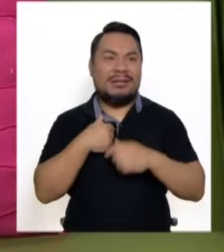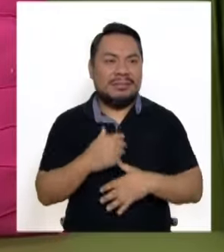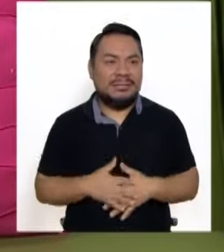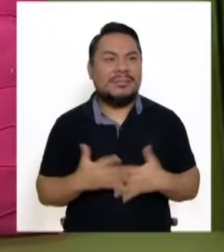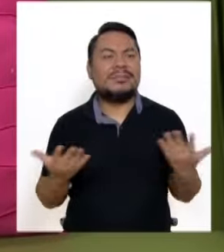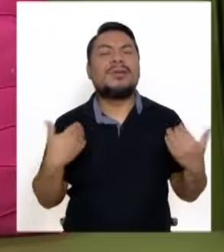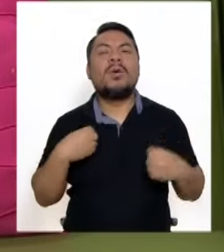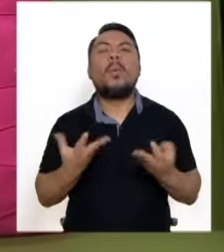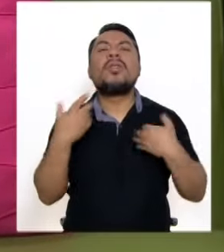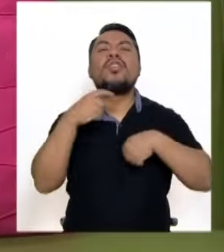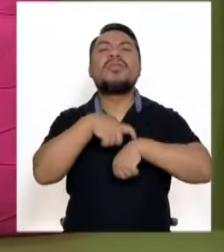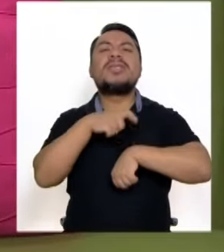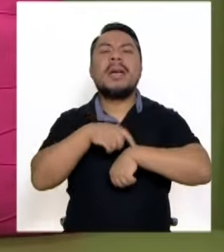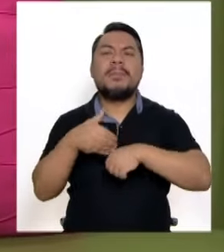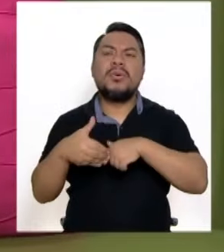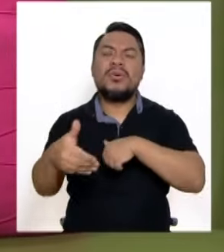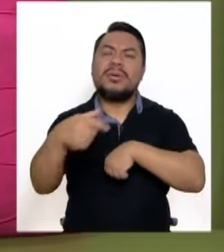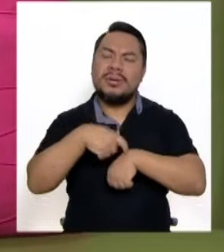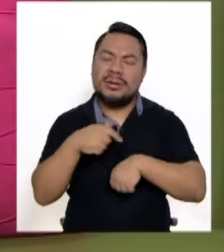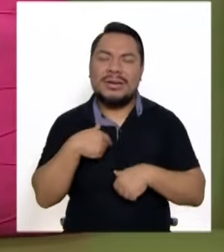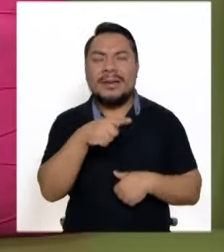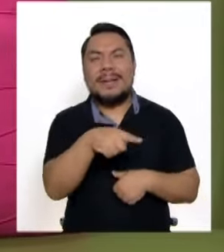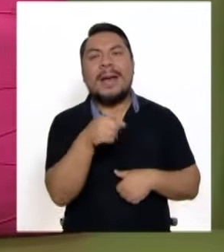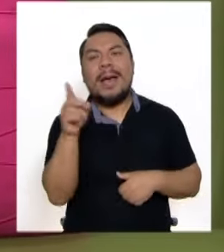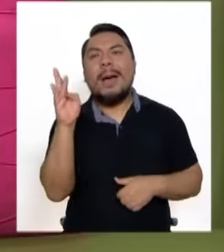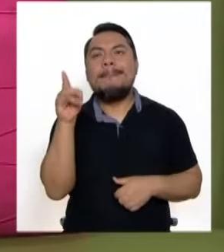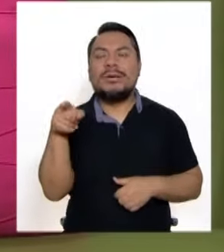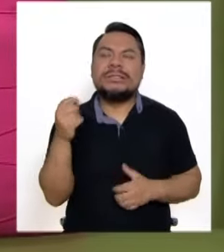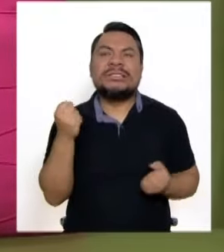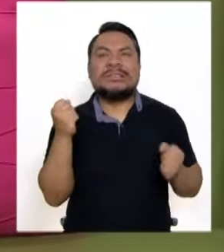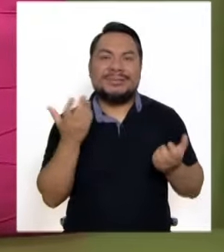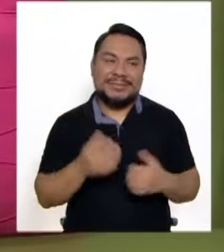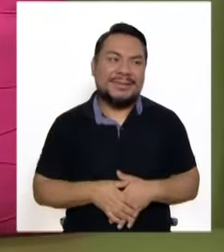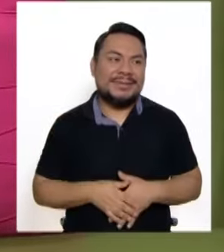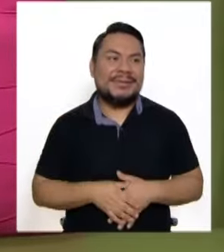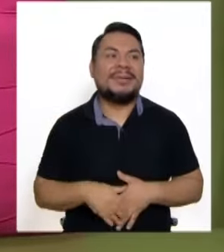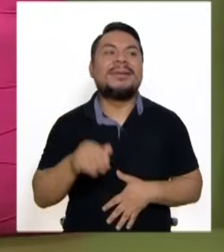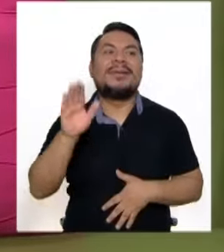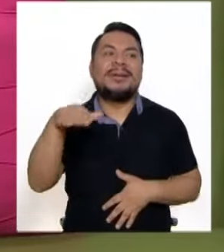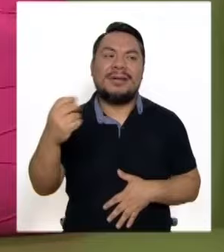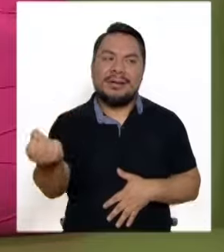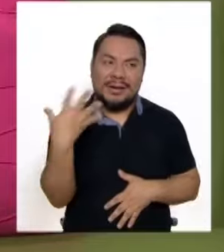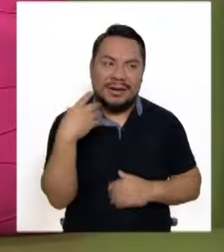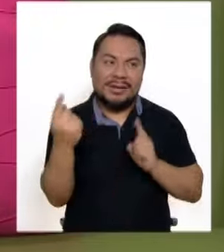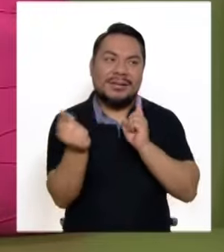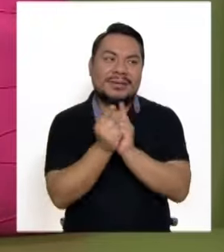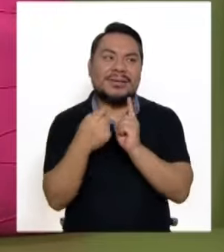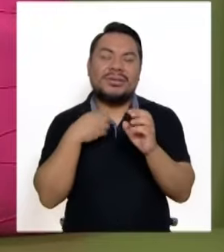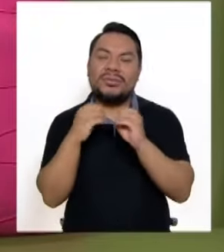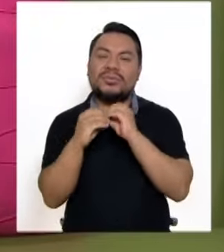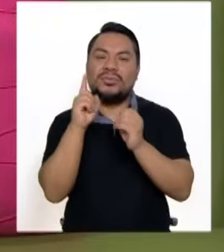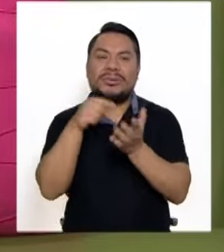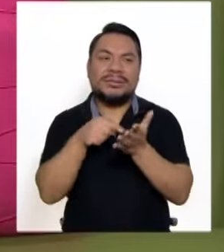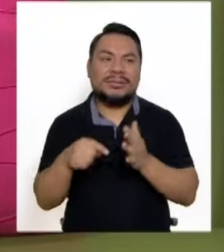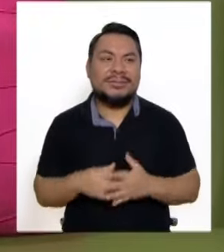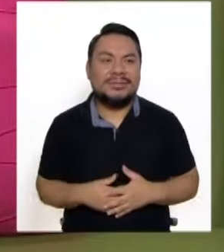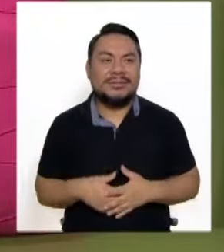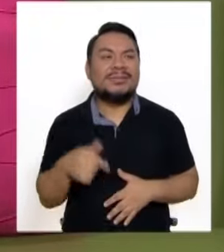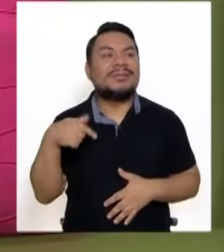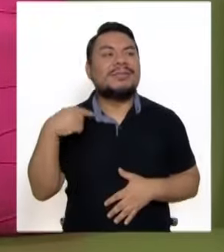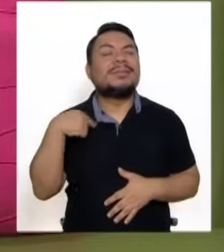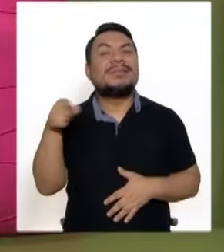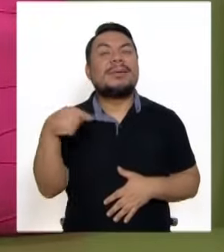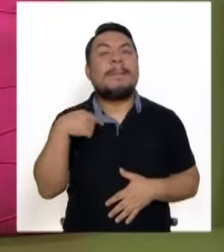de verdad yo le hago la vida a cuadritos. Mira, Nicolasa, anda a la consulta y solucionamos el problema en una semana. Pero te mando a mi marido, que él es el que